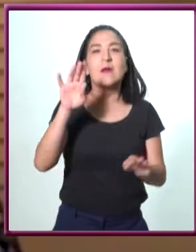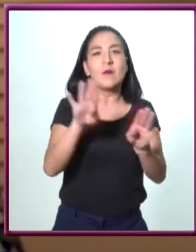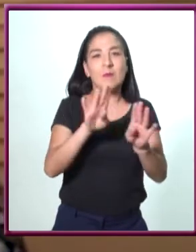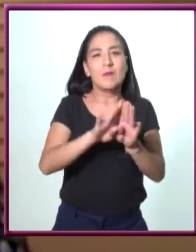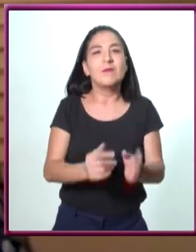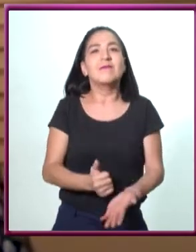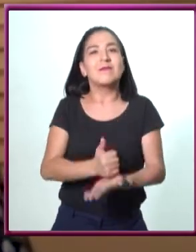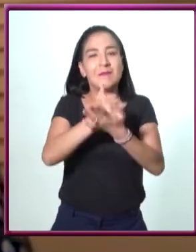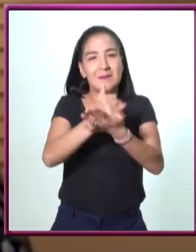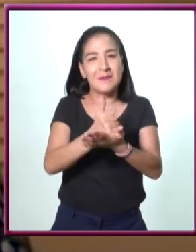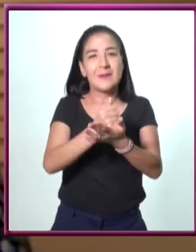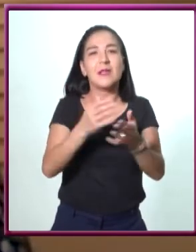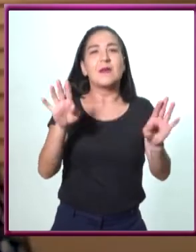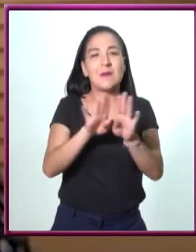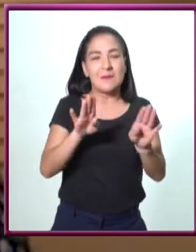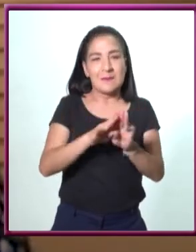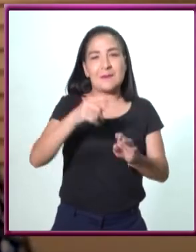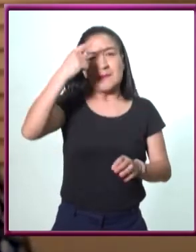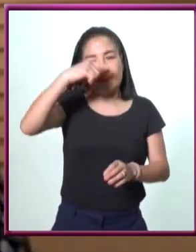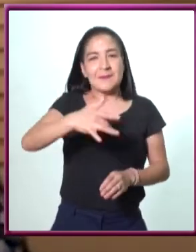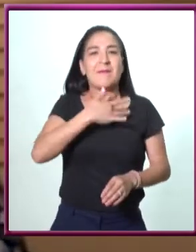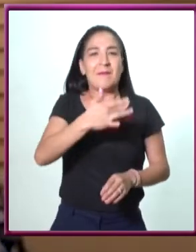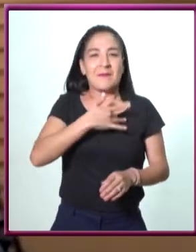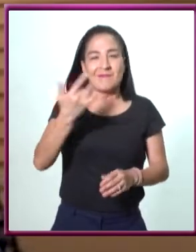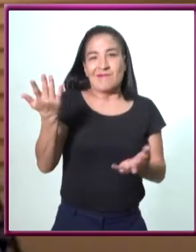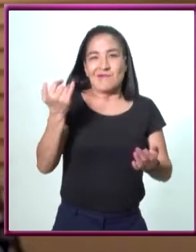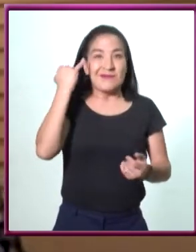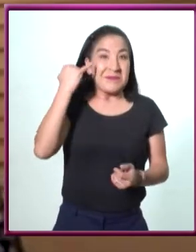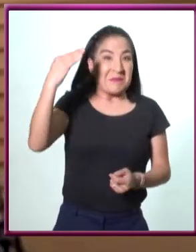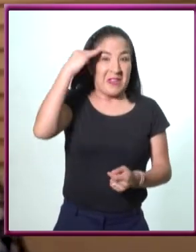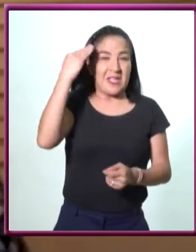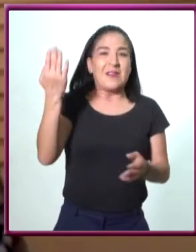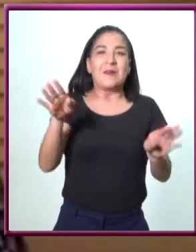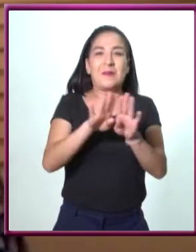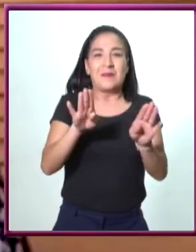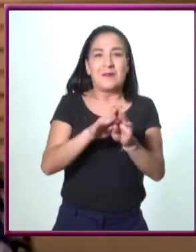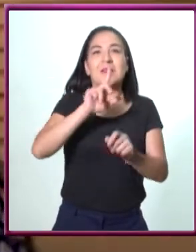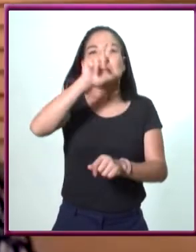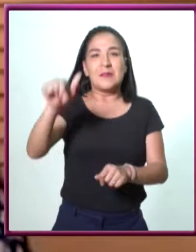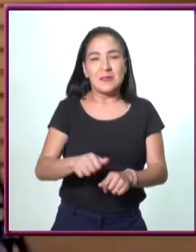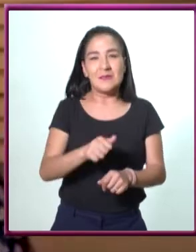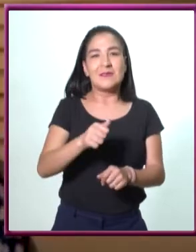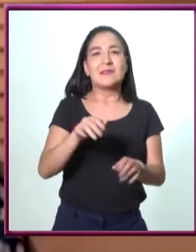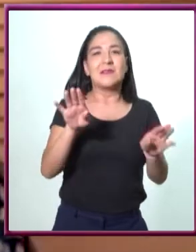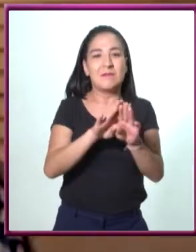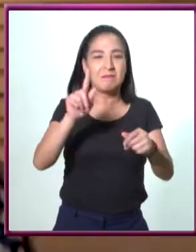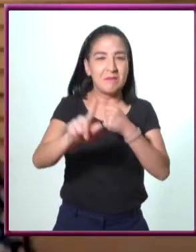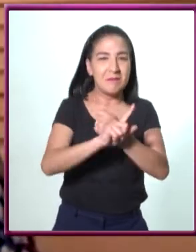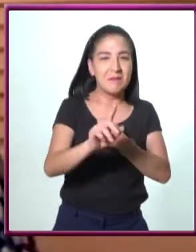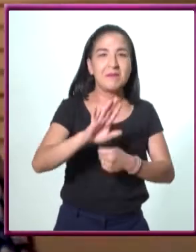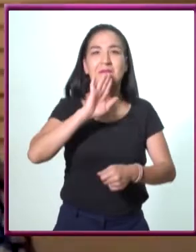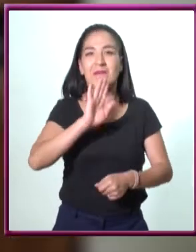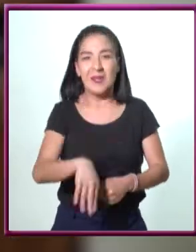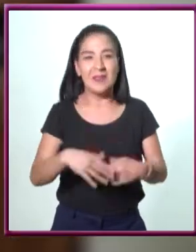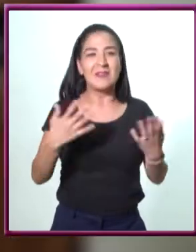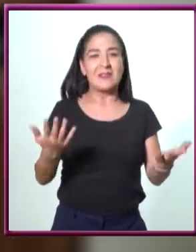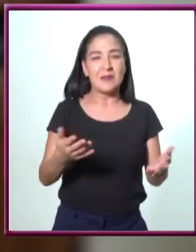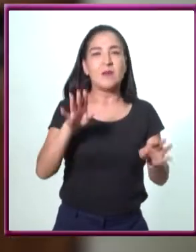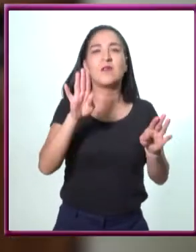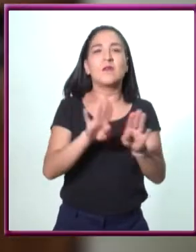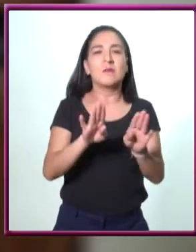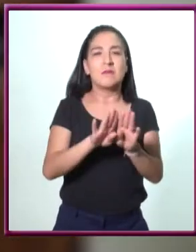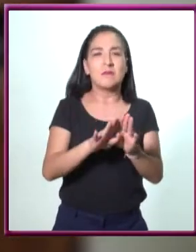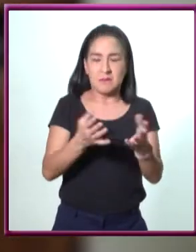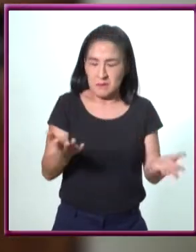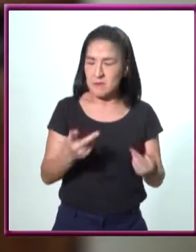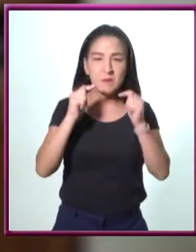en una herramienta que consideramos inmadura de evitar una consecuencia o evitar un malestar, en lugar